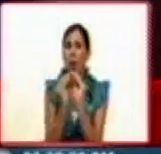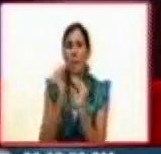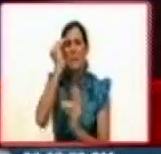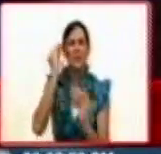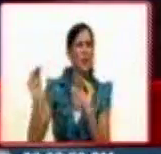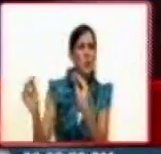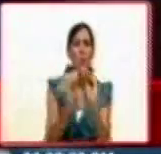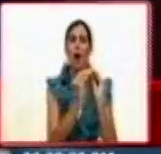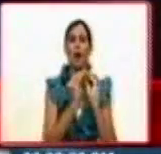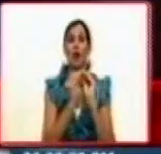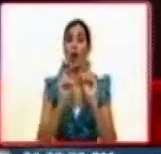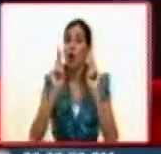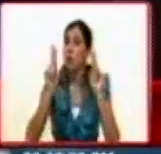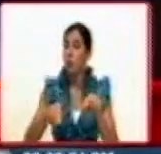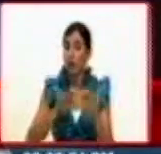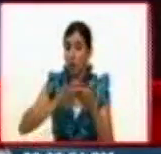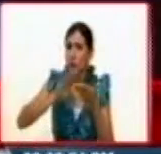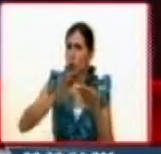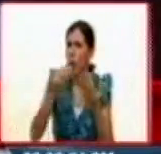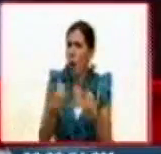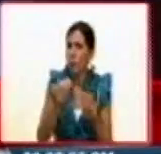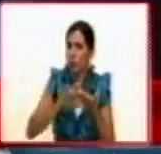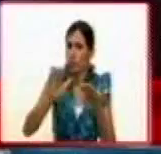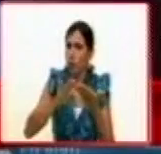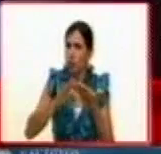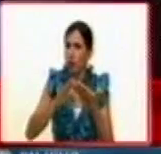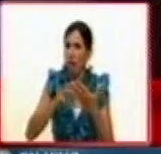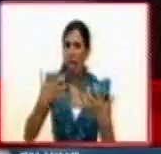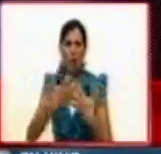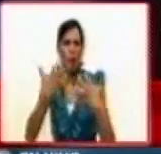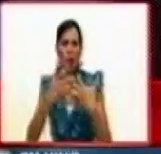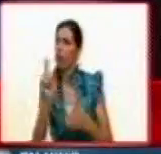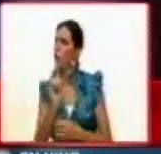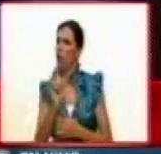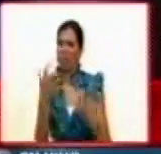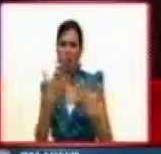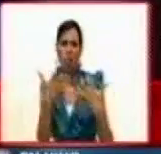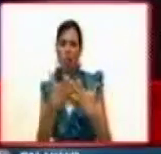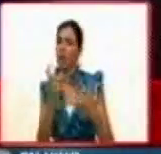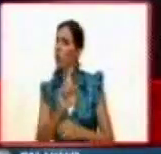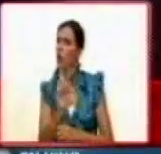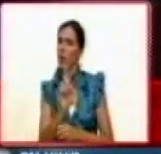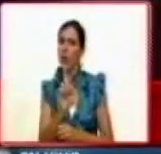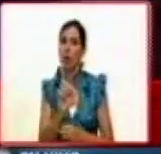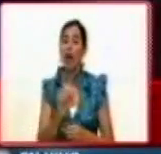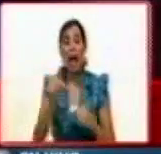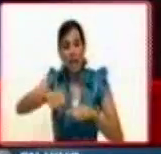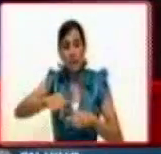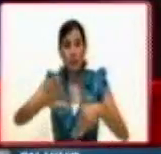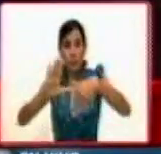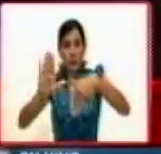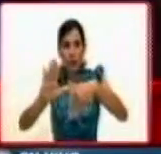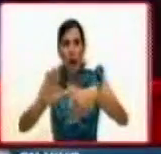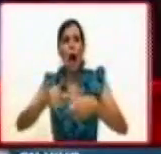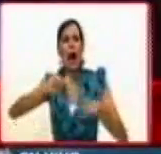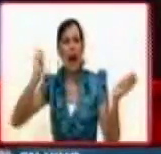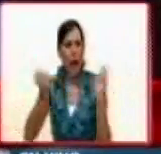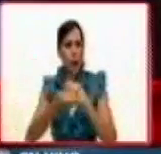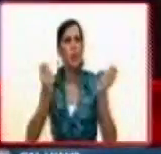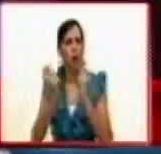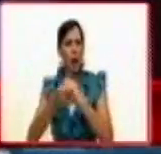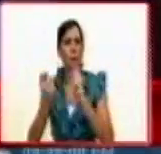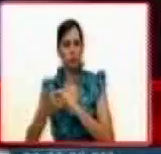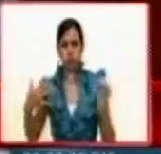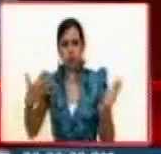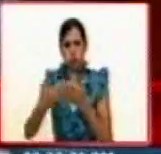ellos nunca deben resolverse por la vía del conflicto. Nuestro hemisferio ha tenido cambios sustantivos en los